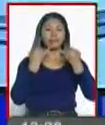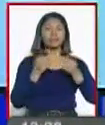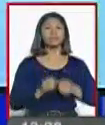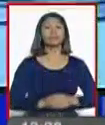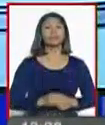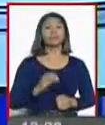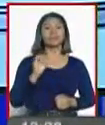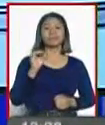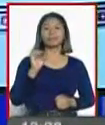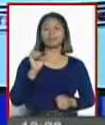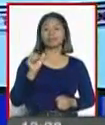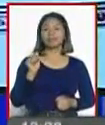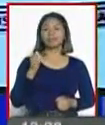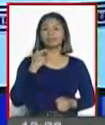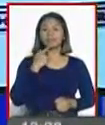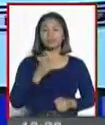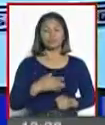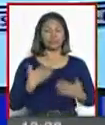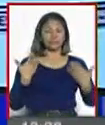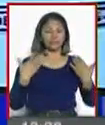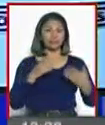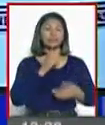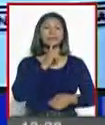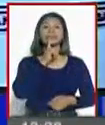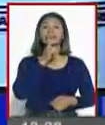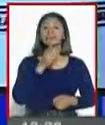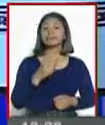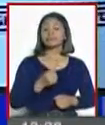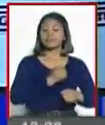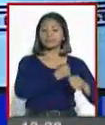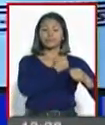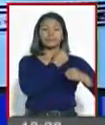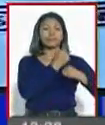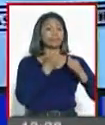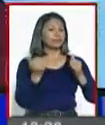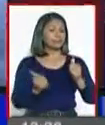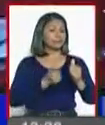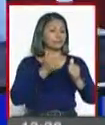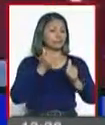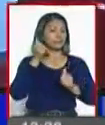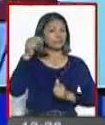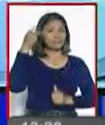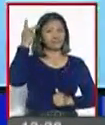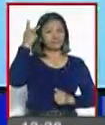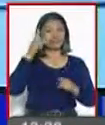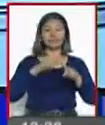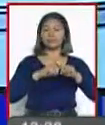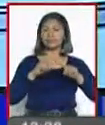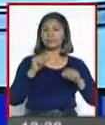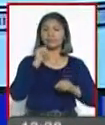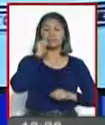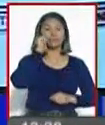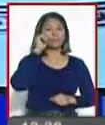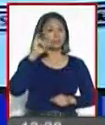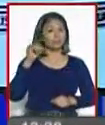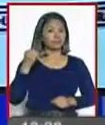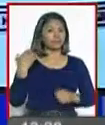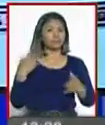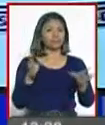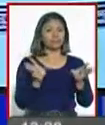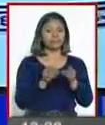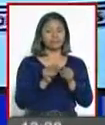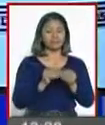Organización de Estados Americanos en las cuales asegura que está sufriendo persecución política sin embargo mañana jueves es su